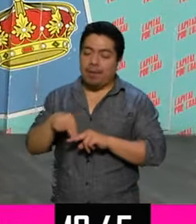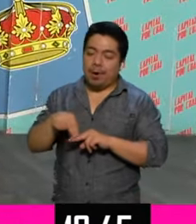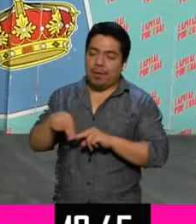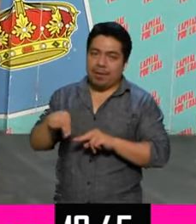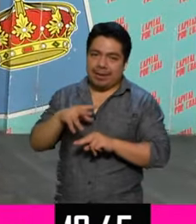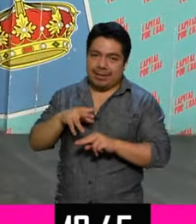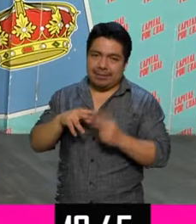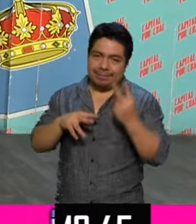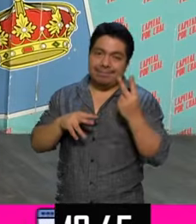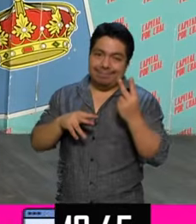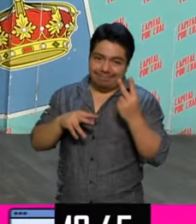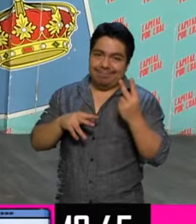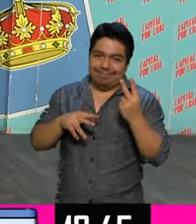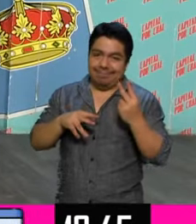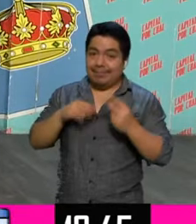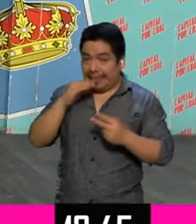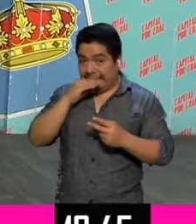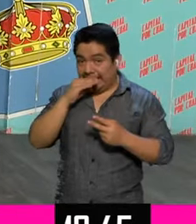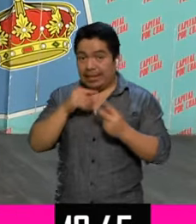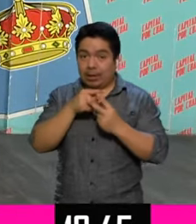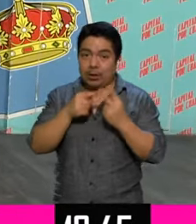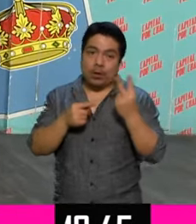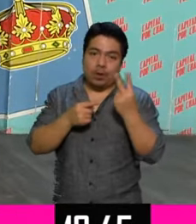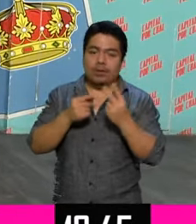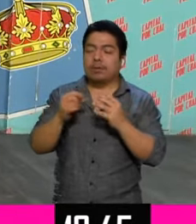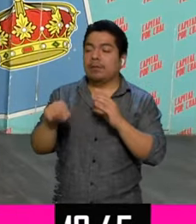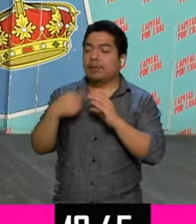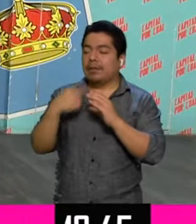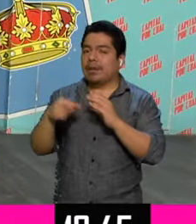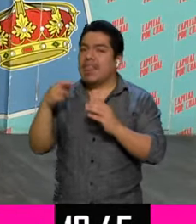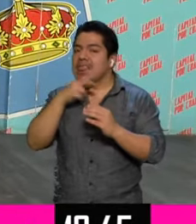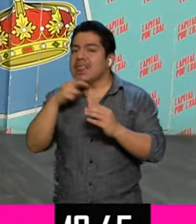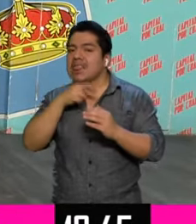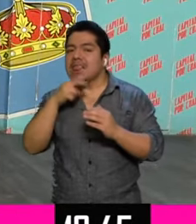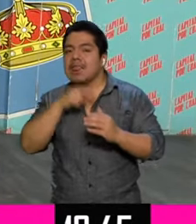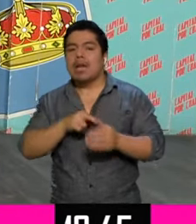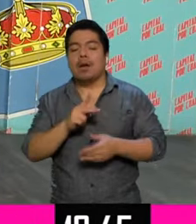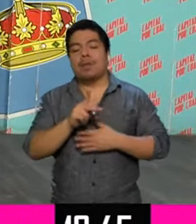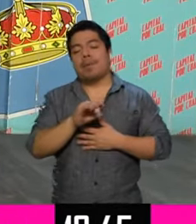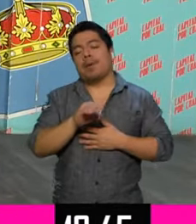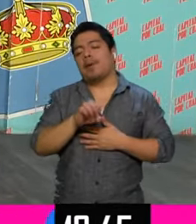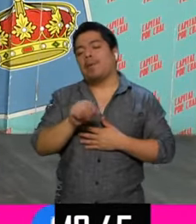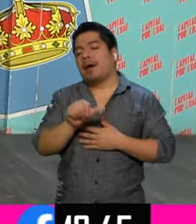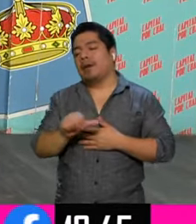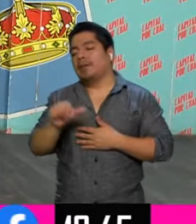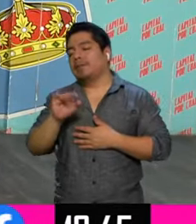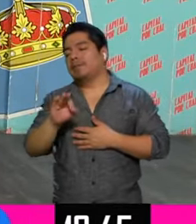Dos cortesías dobles. Dobles. Ajá. Tienen que escribir de volada a